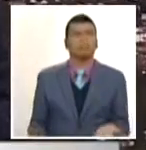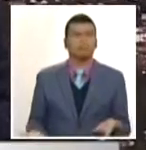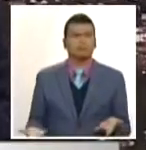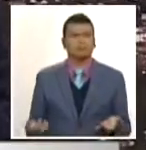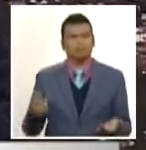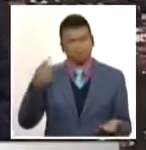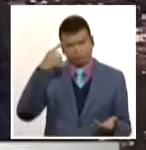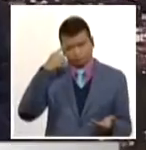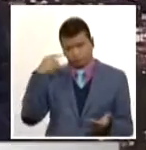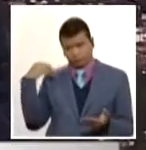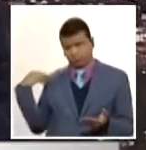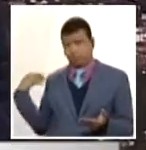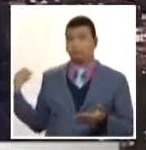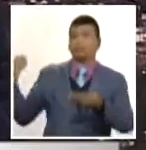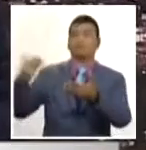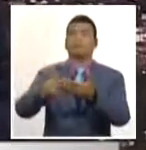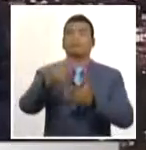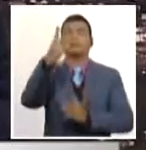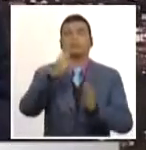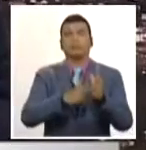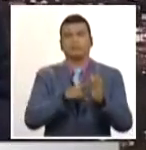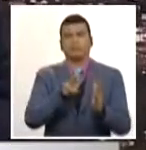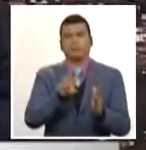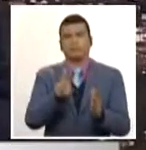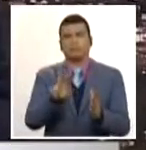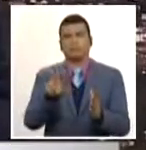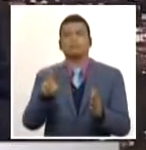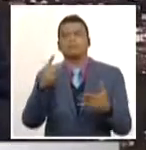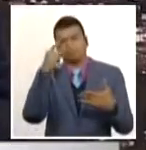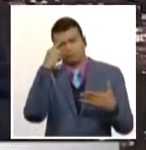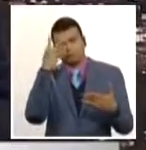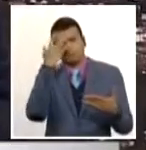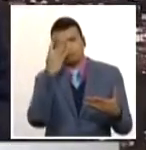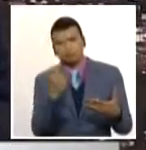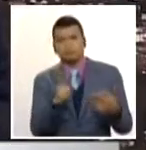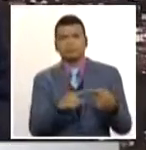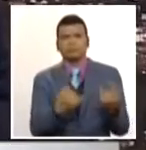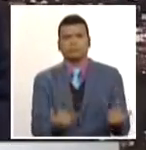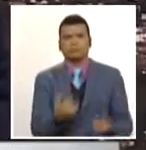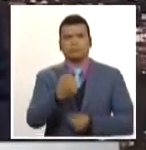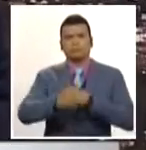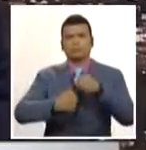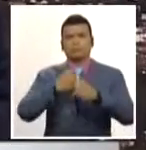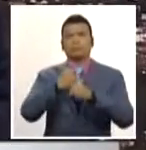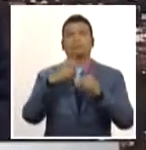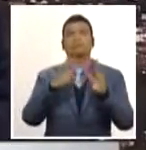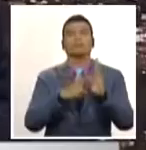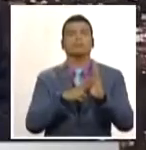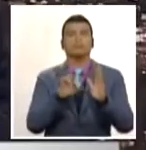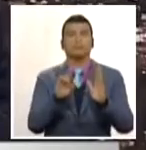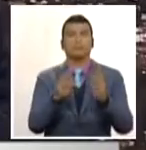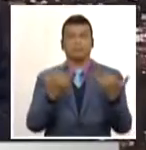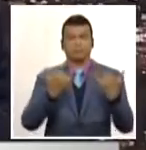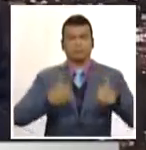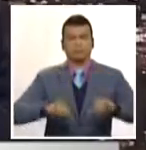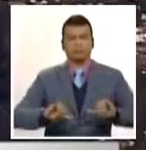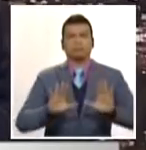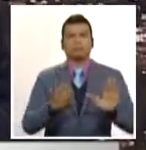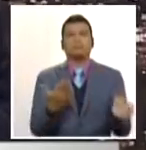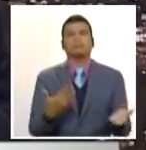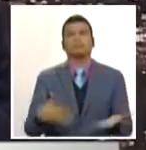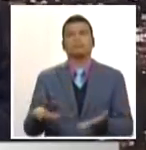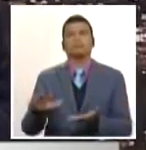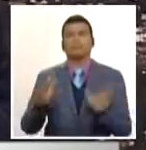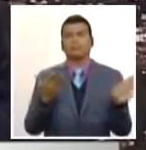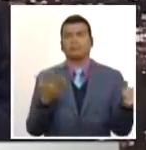año 2032 por varias razones. La primera es porque ahora en el 2015 finaliza el plan